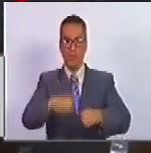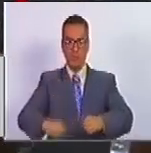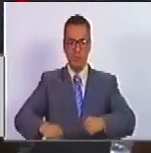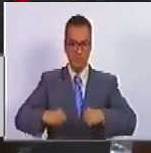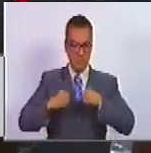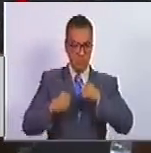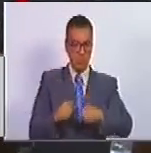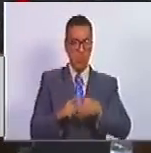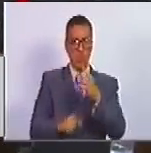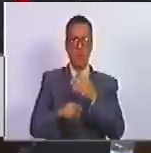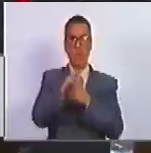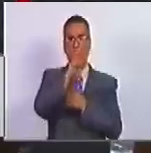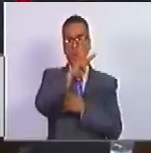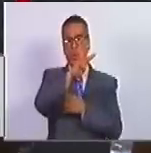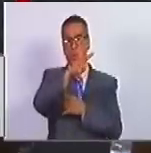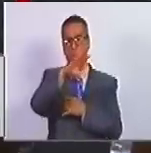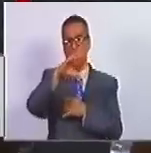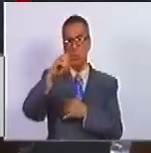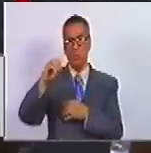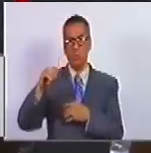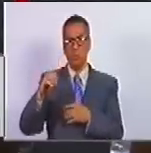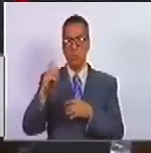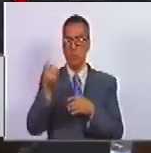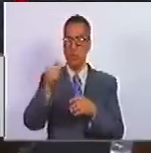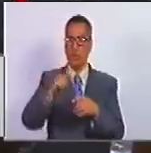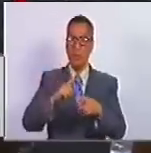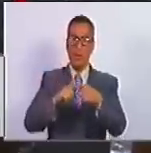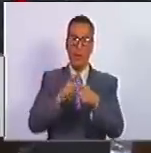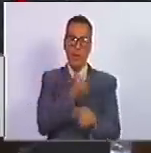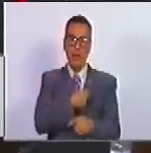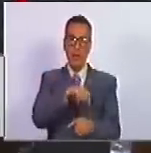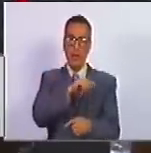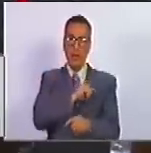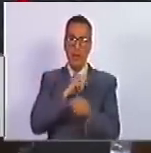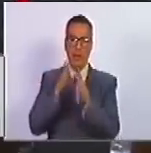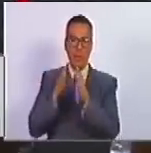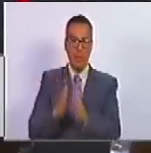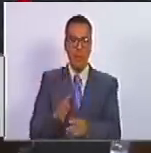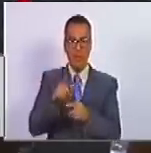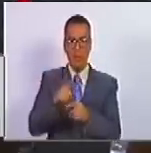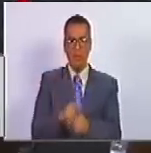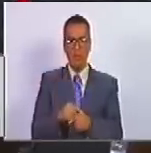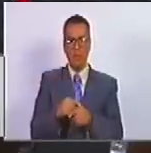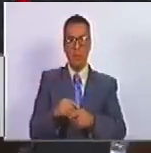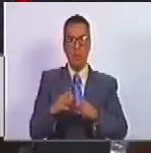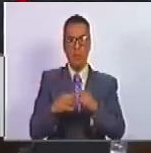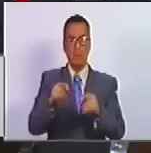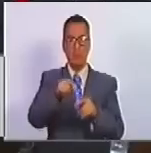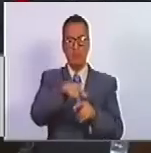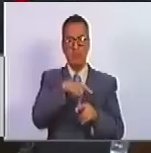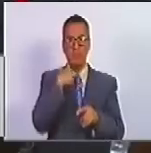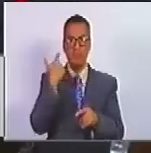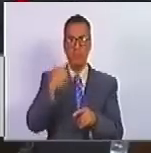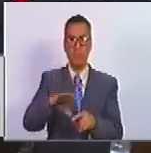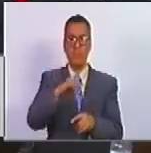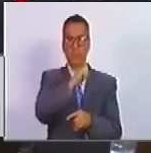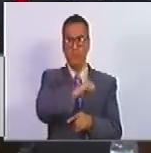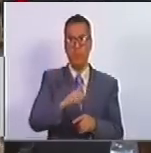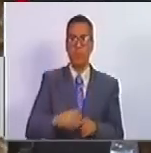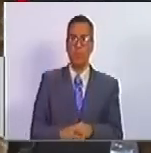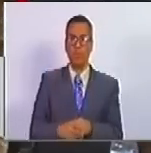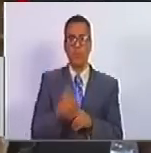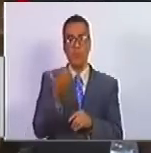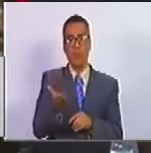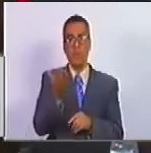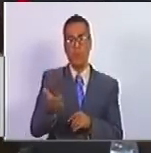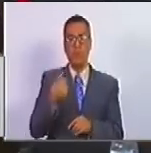y más de 400 españoles realistas fueron aniquilados. Es